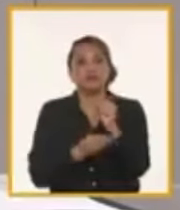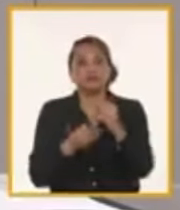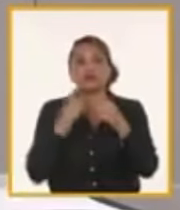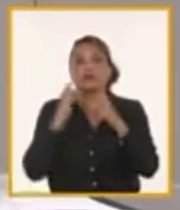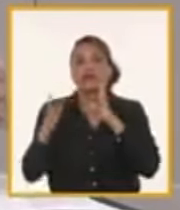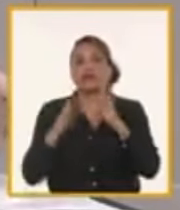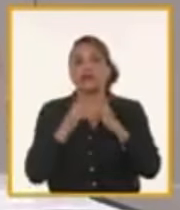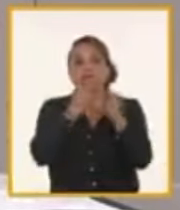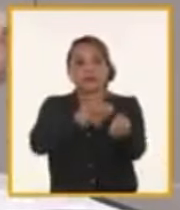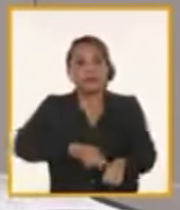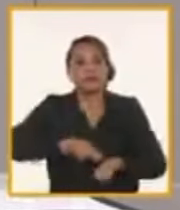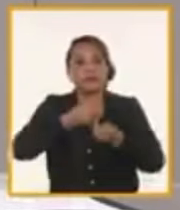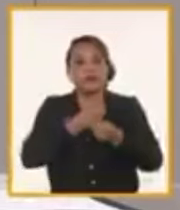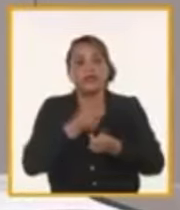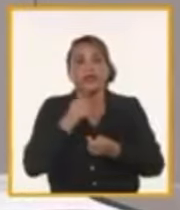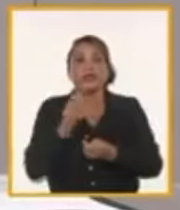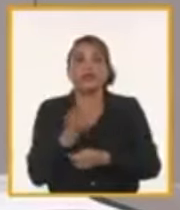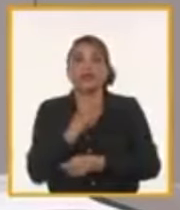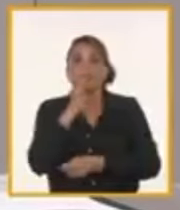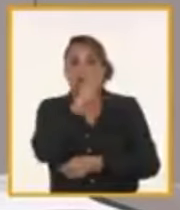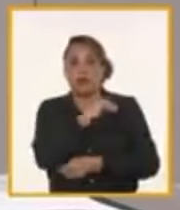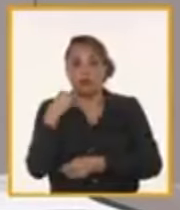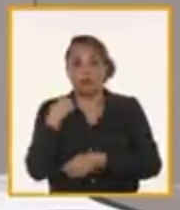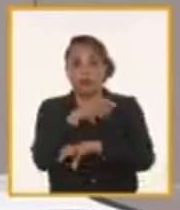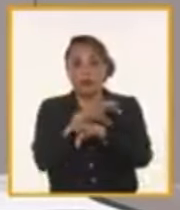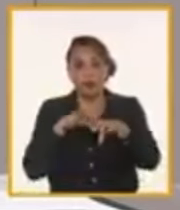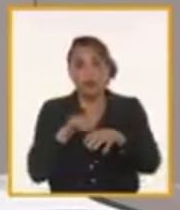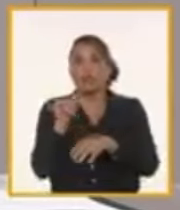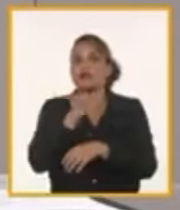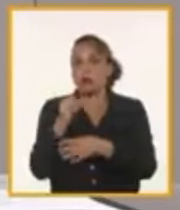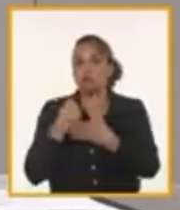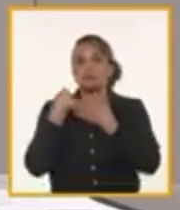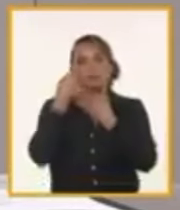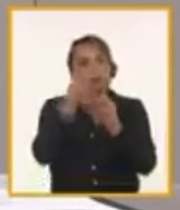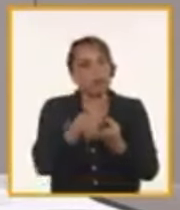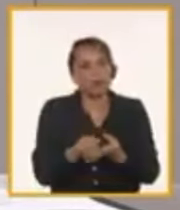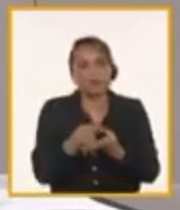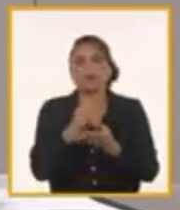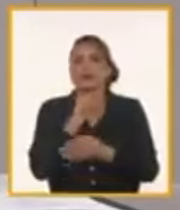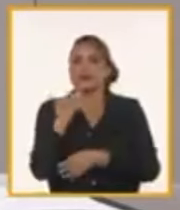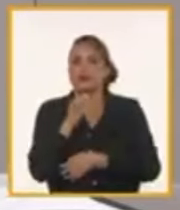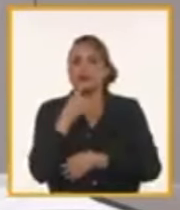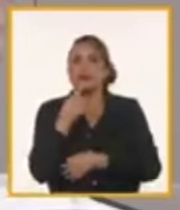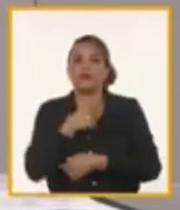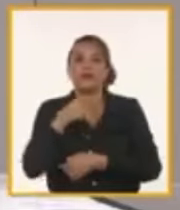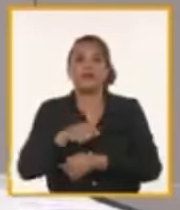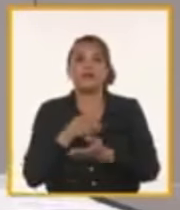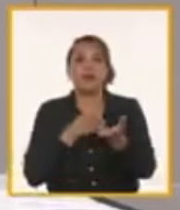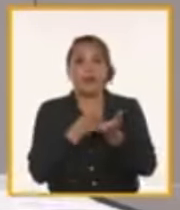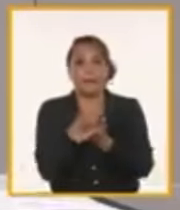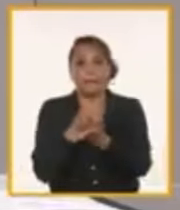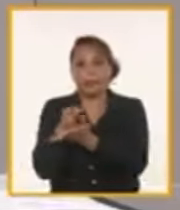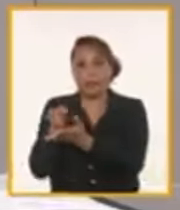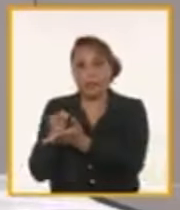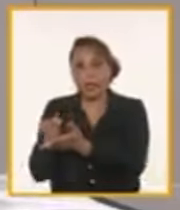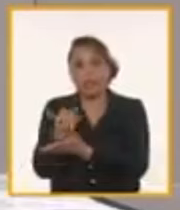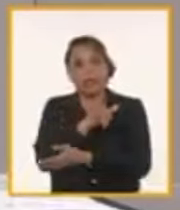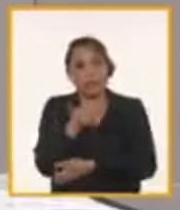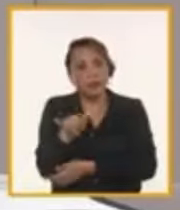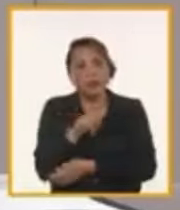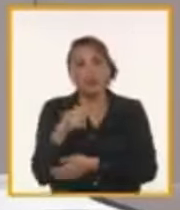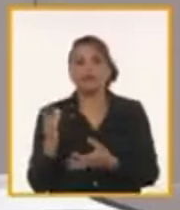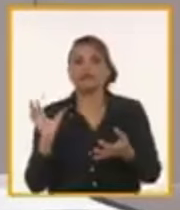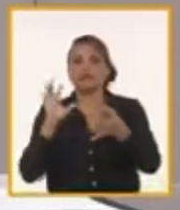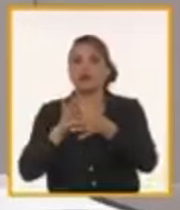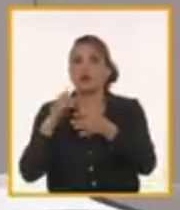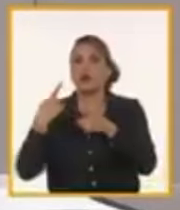agropecuario por lo tanto veterinaria estaría eh aportando directamente eso y en el caso de Las especialidades estamos pensando igual proyectando con otras instituciones de